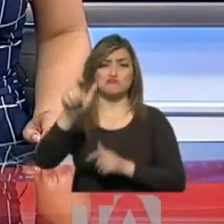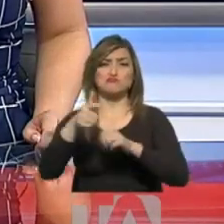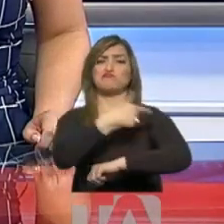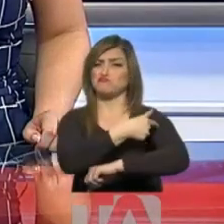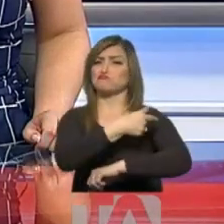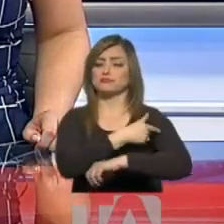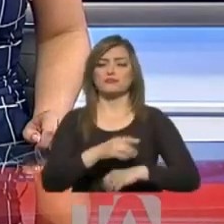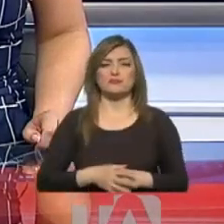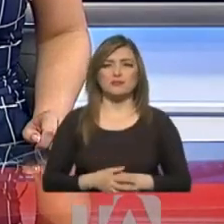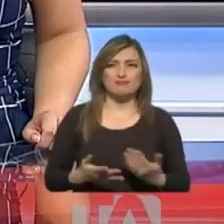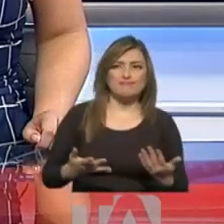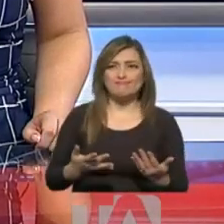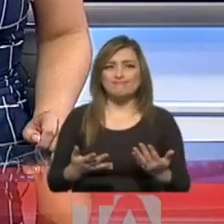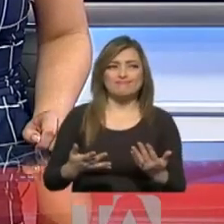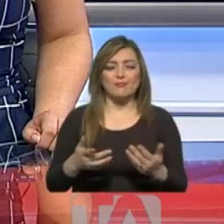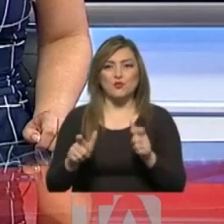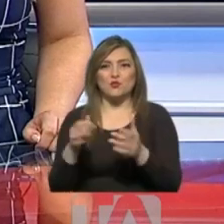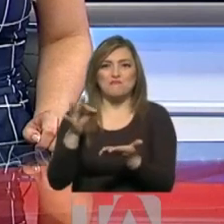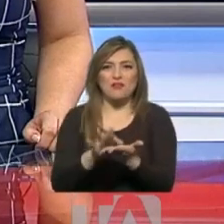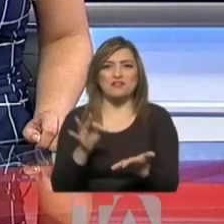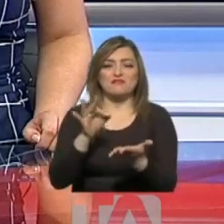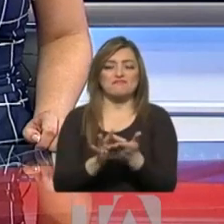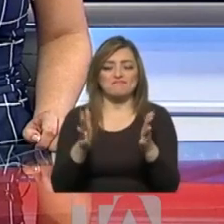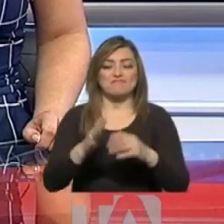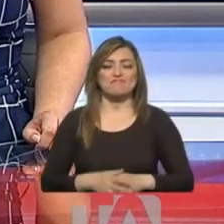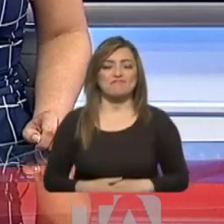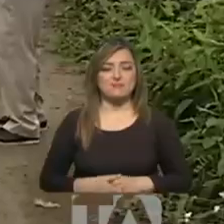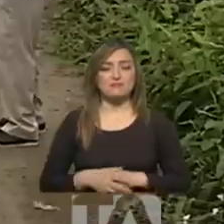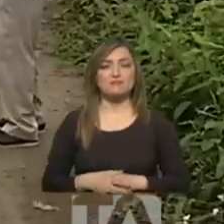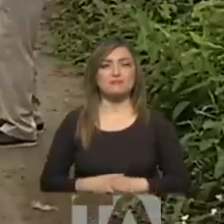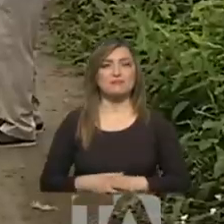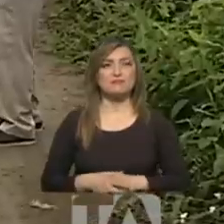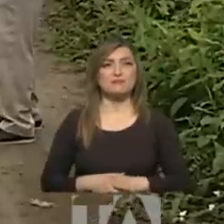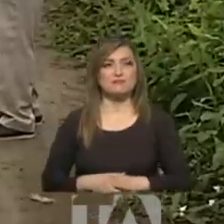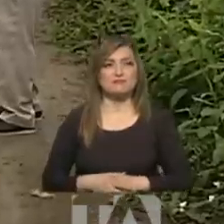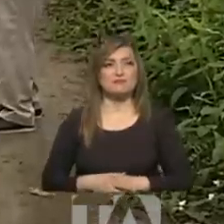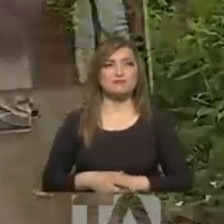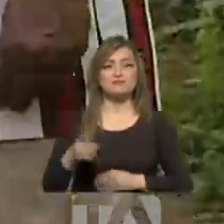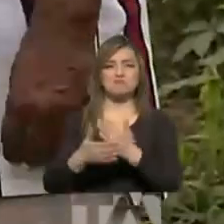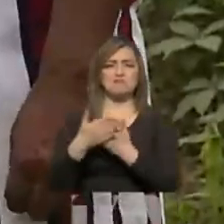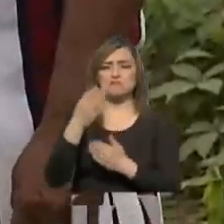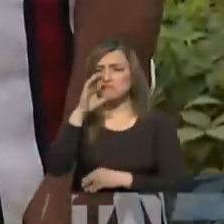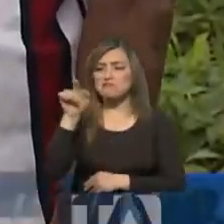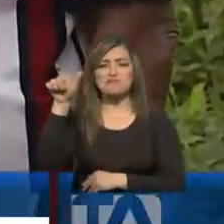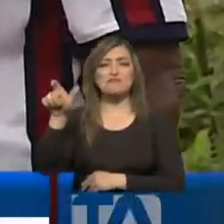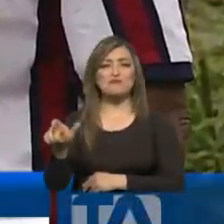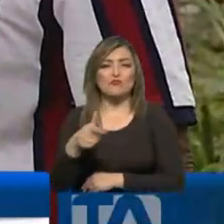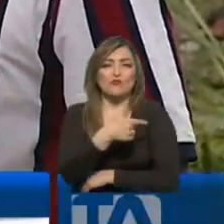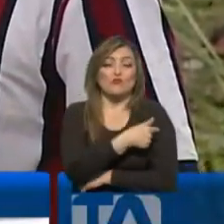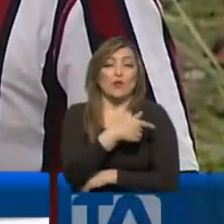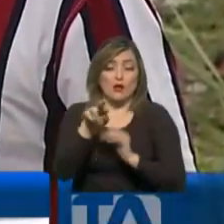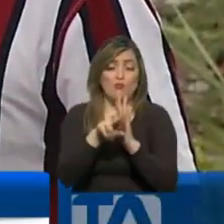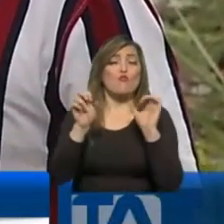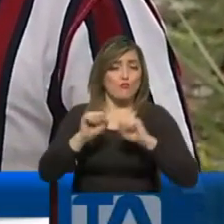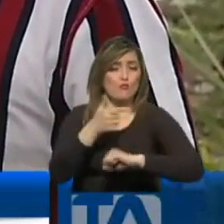que hay un marcado ausentismo y escepticismo para recibir las vacunas. Encontrarlos fue fácil. Hablamos de aquellos que cumplen